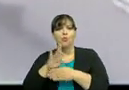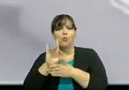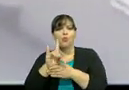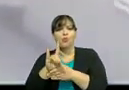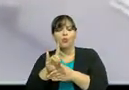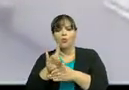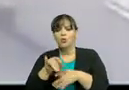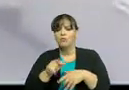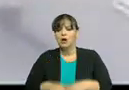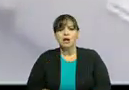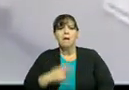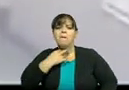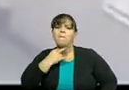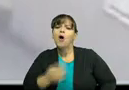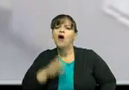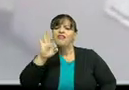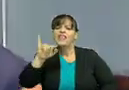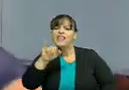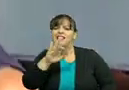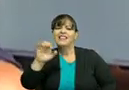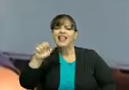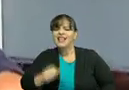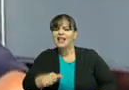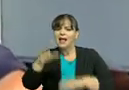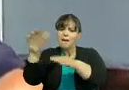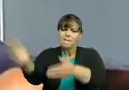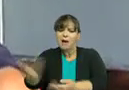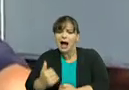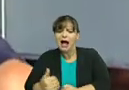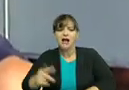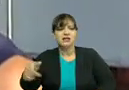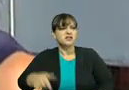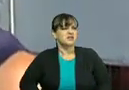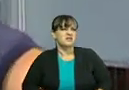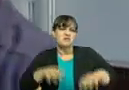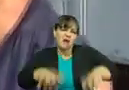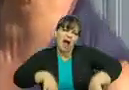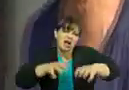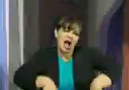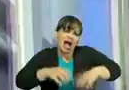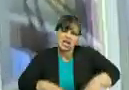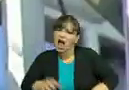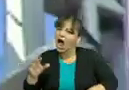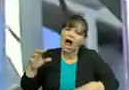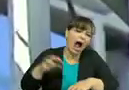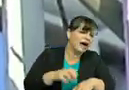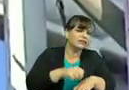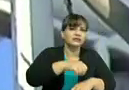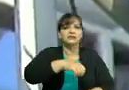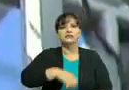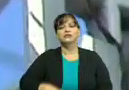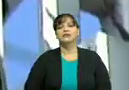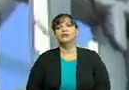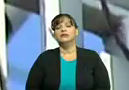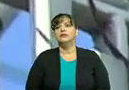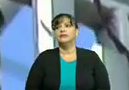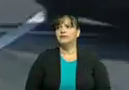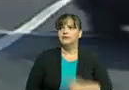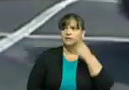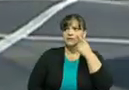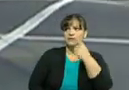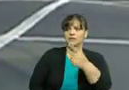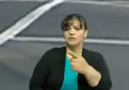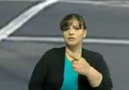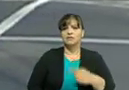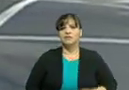ingresando y ya, pues entonces ahí lo mordió y él ya dio un paso atrás y yo aproveché en cerrar. Esta cinta llegó a nuestra redacción.